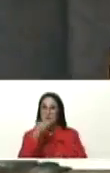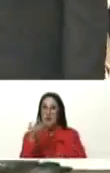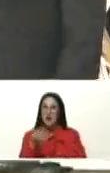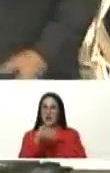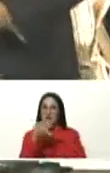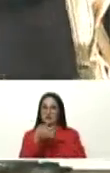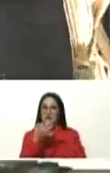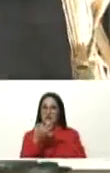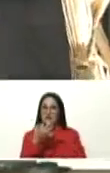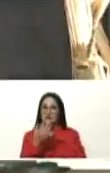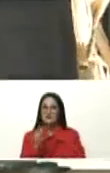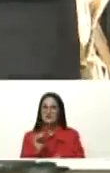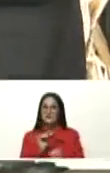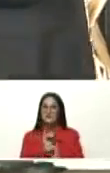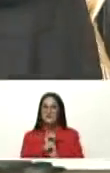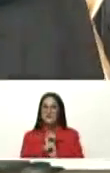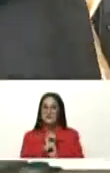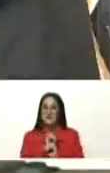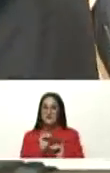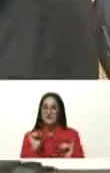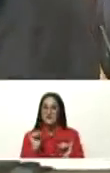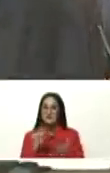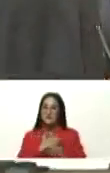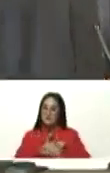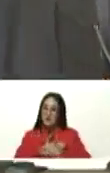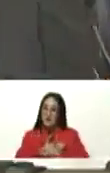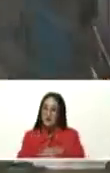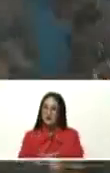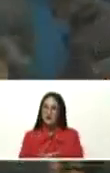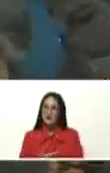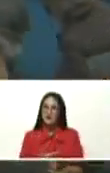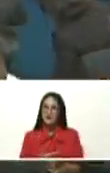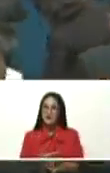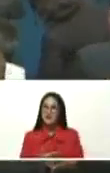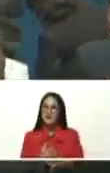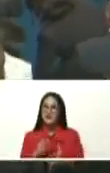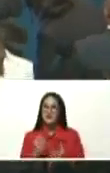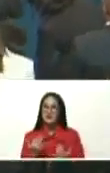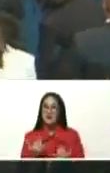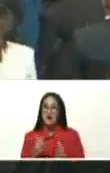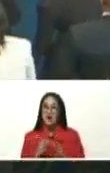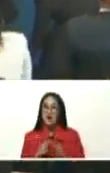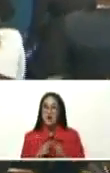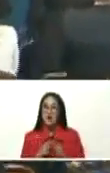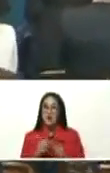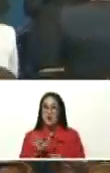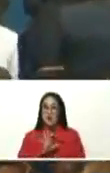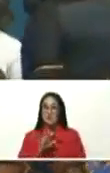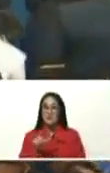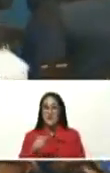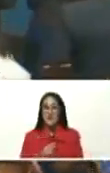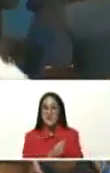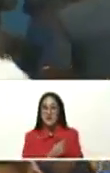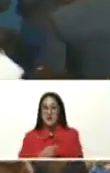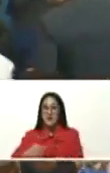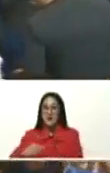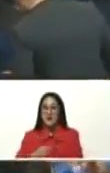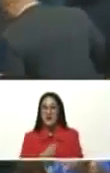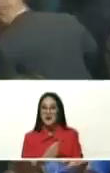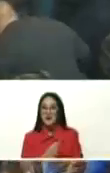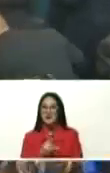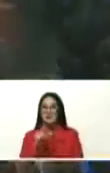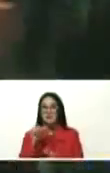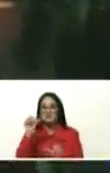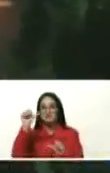profundamente tardes. Al pueblo venezolano la solidaridad que han tenido en todo momento con la República de Guinea. Avisado también